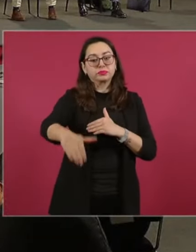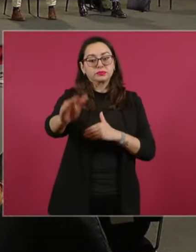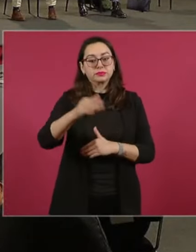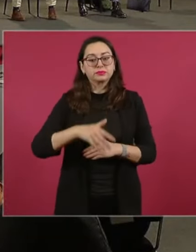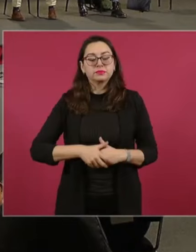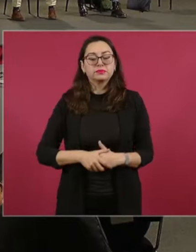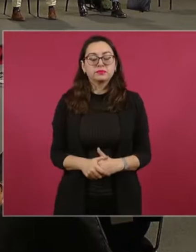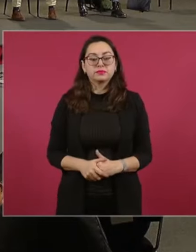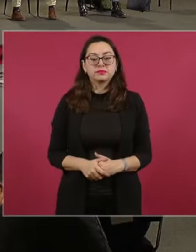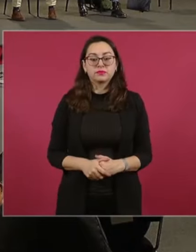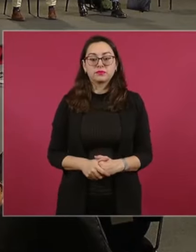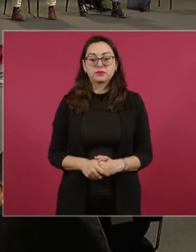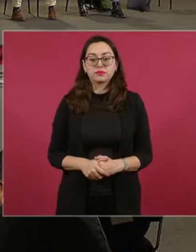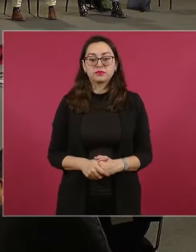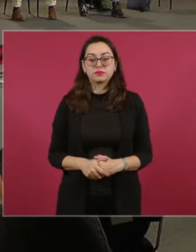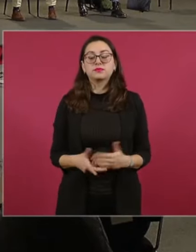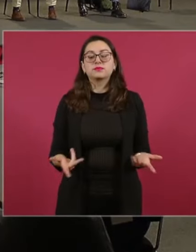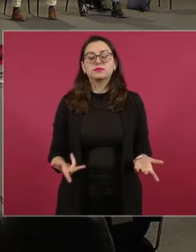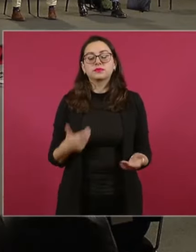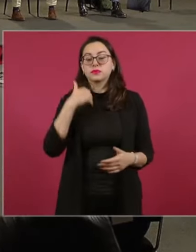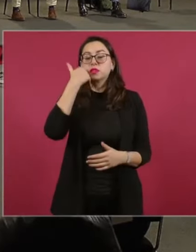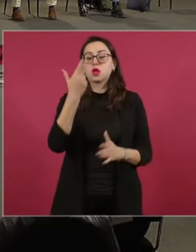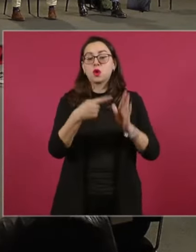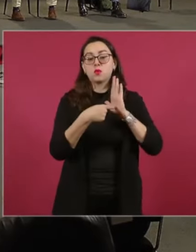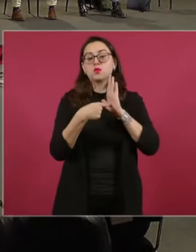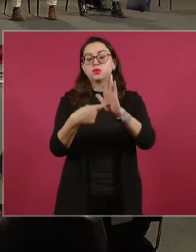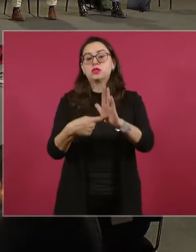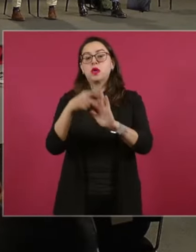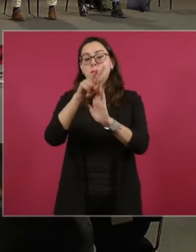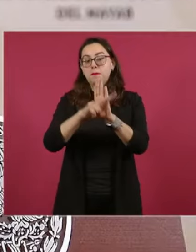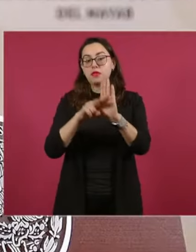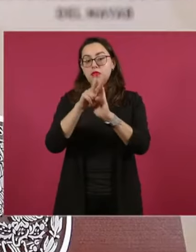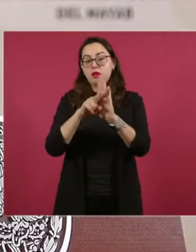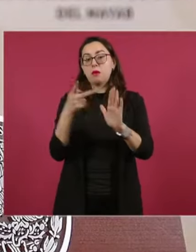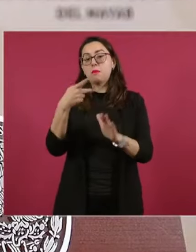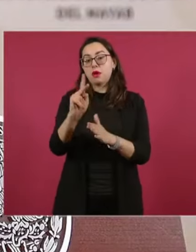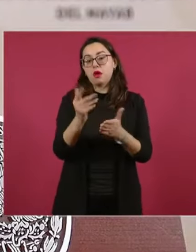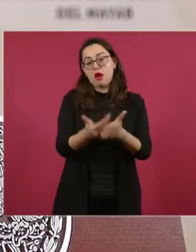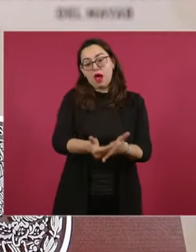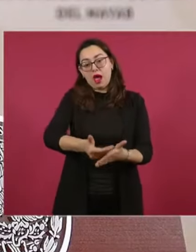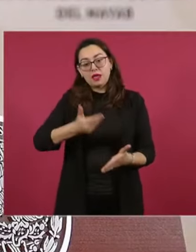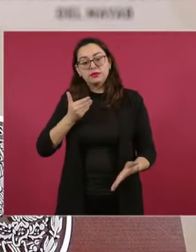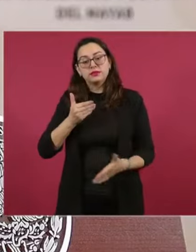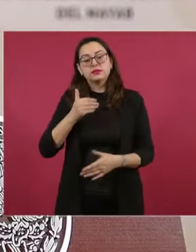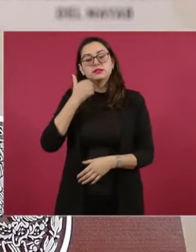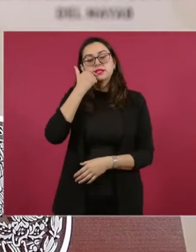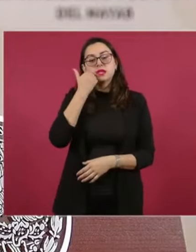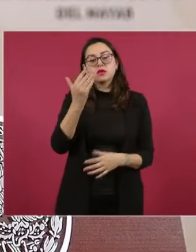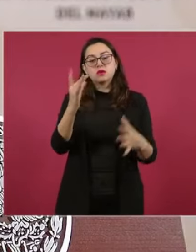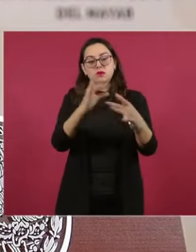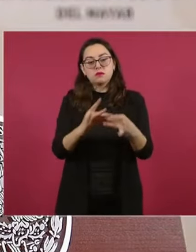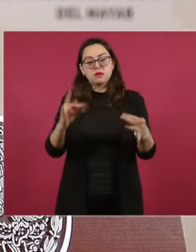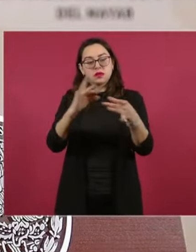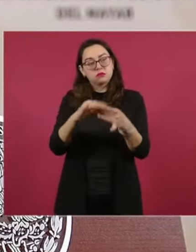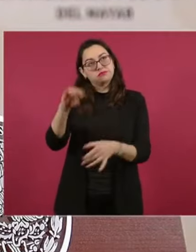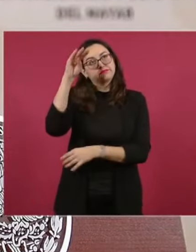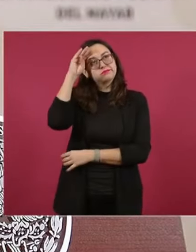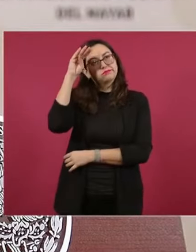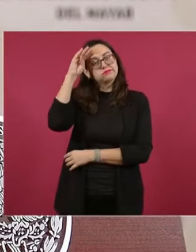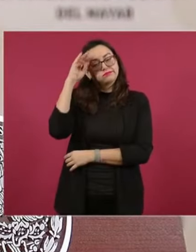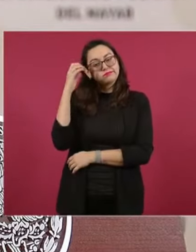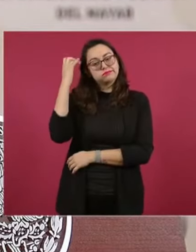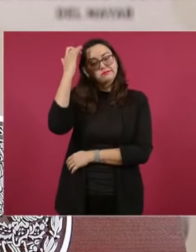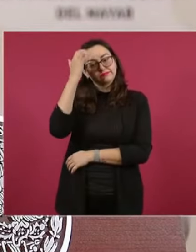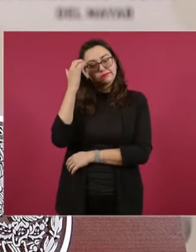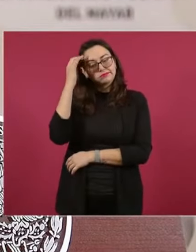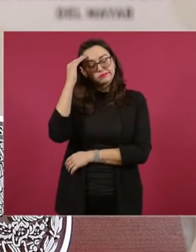Antes de ponerles un video, quisiera compartir con ustedes una muy breve reflexión. Sin duda, el desarrollo de